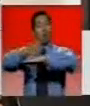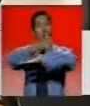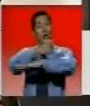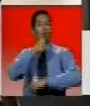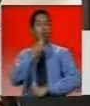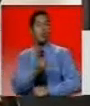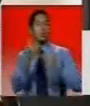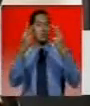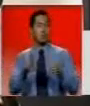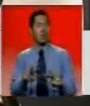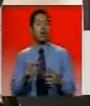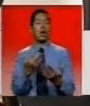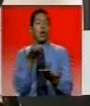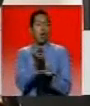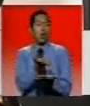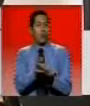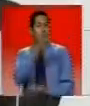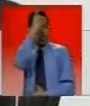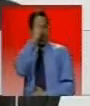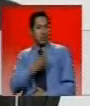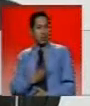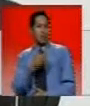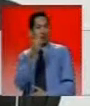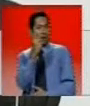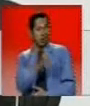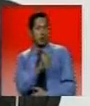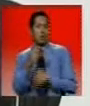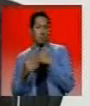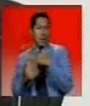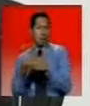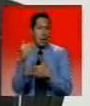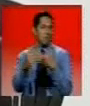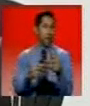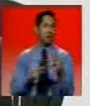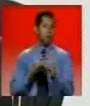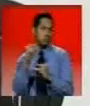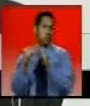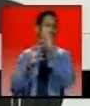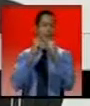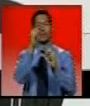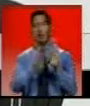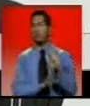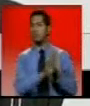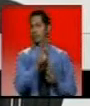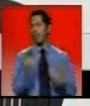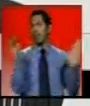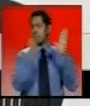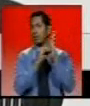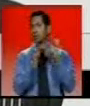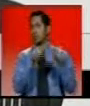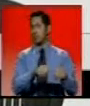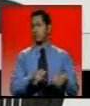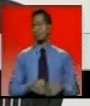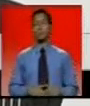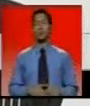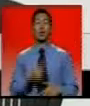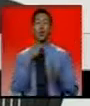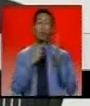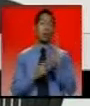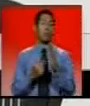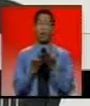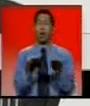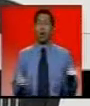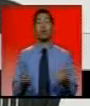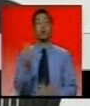de dólares. Al día de hoy se ha utilizado pues algo más de 6 millones de dólares. Los representantes del gobierno aseguran que se entregaron